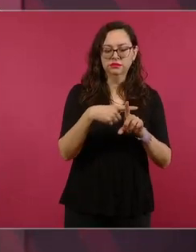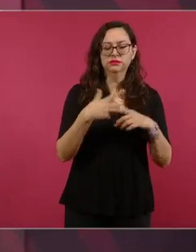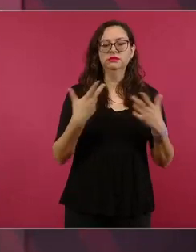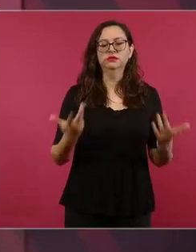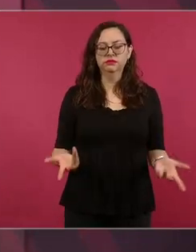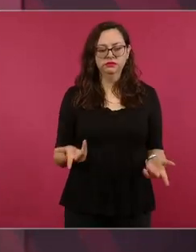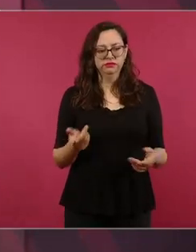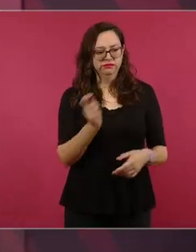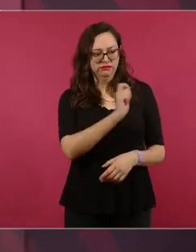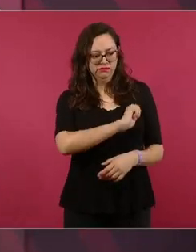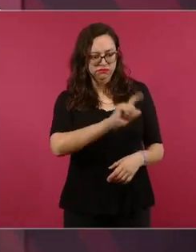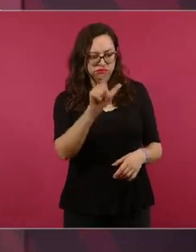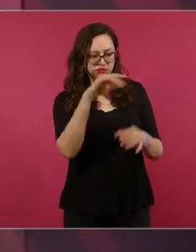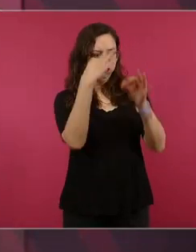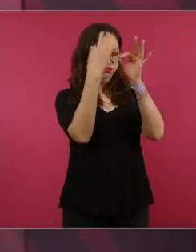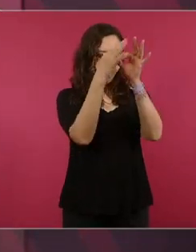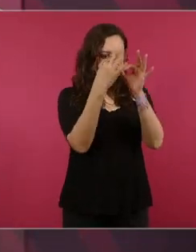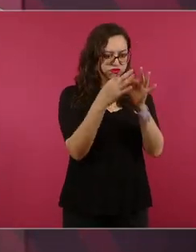disciplina, profesionalismo,